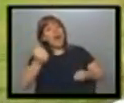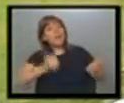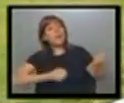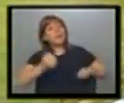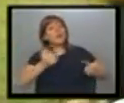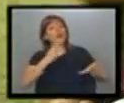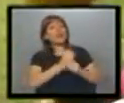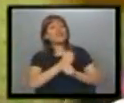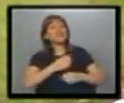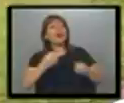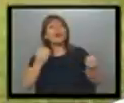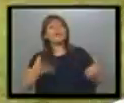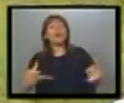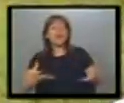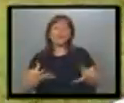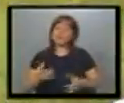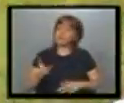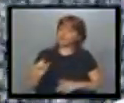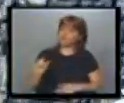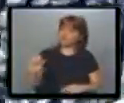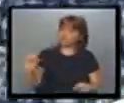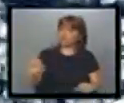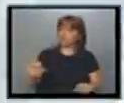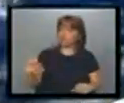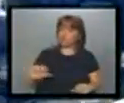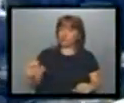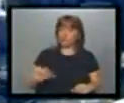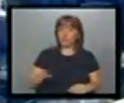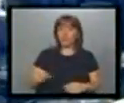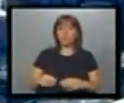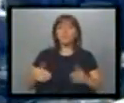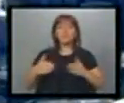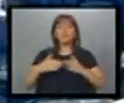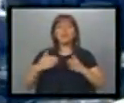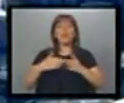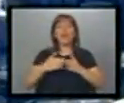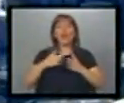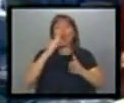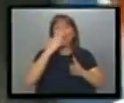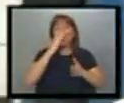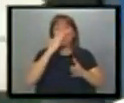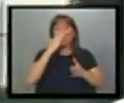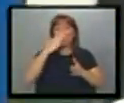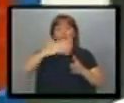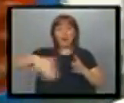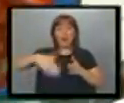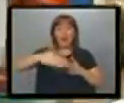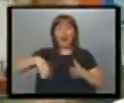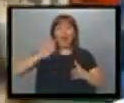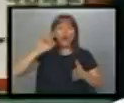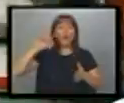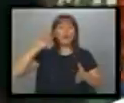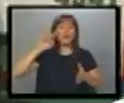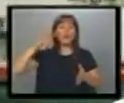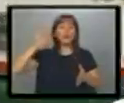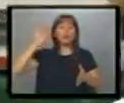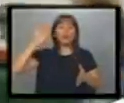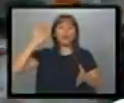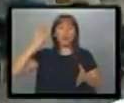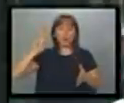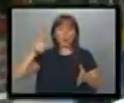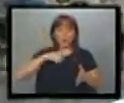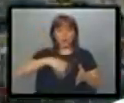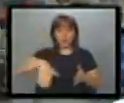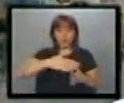decir. Son bastante imprudentes. Elegimos la esquina de Avenida Córdoba y Uriburu, donde transitan miles de estudiantes y